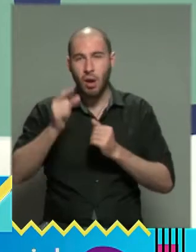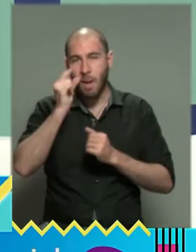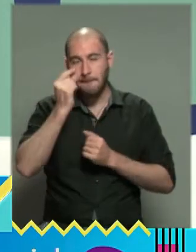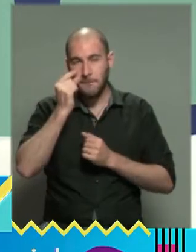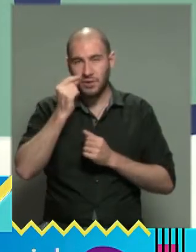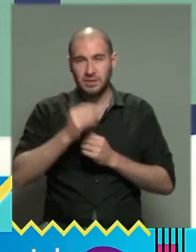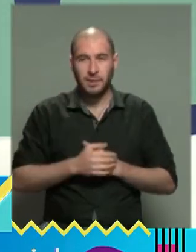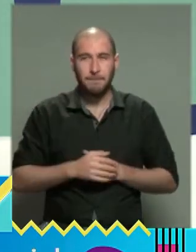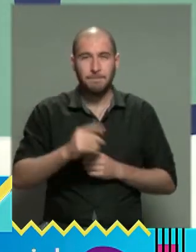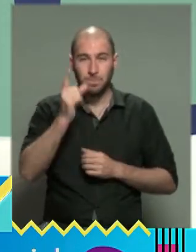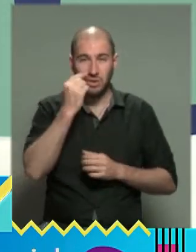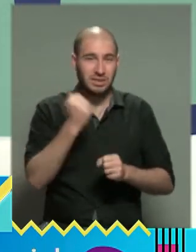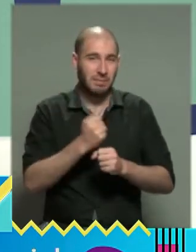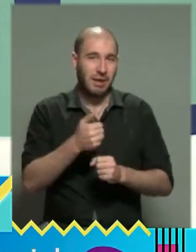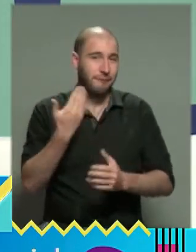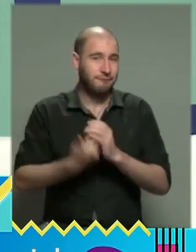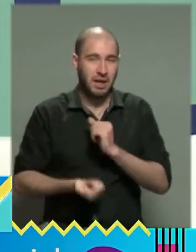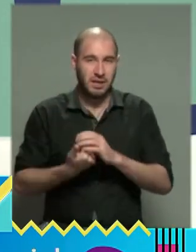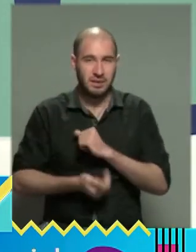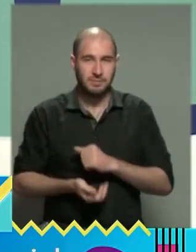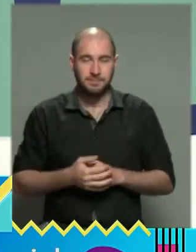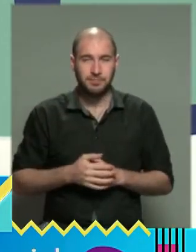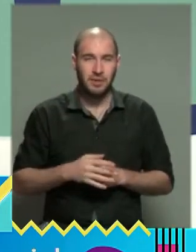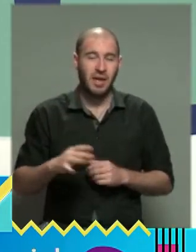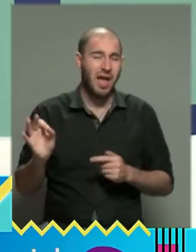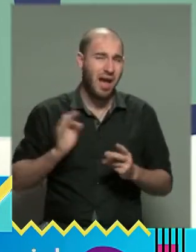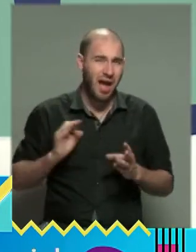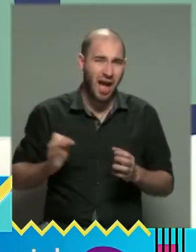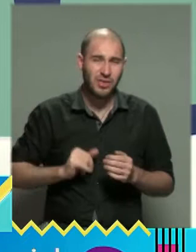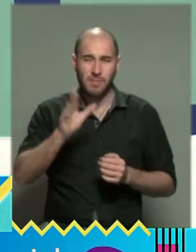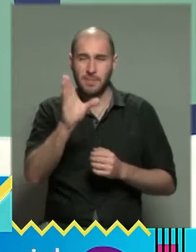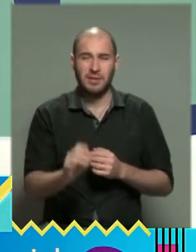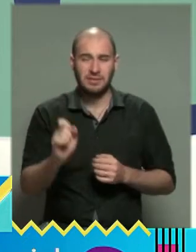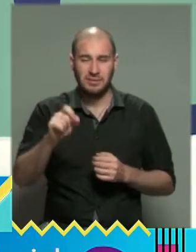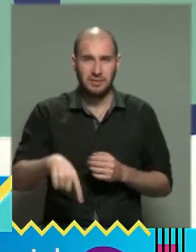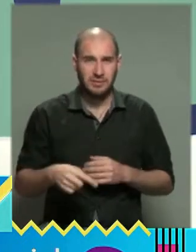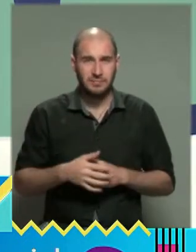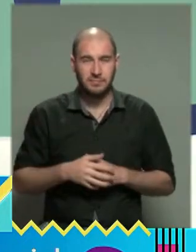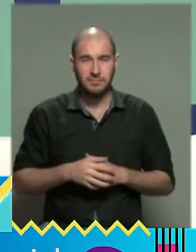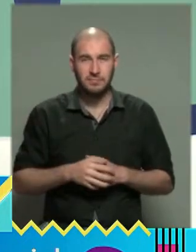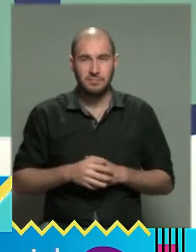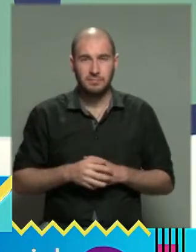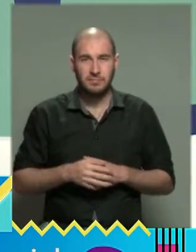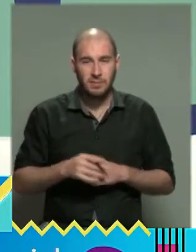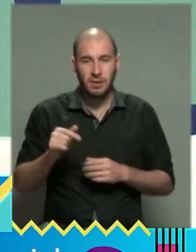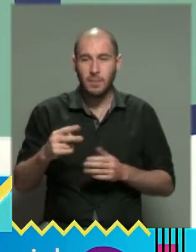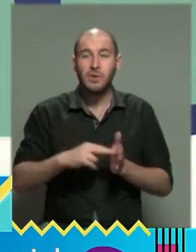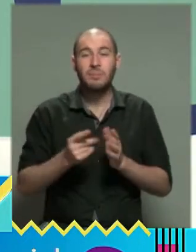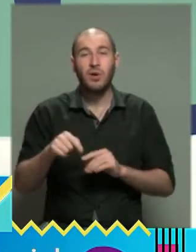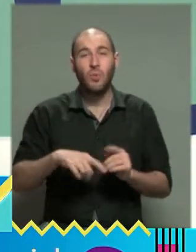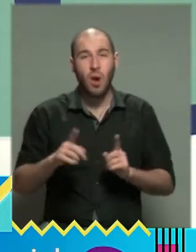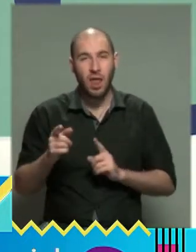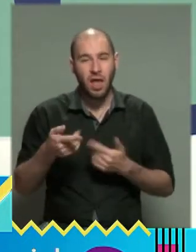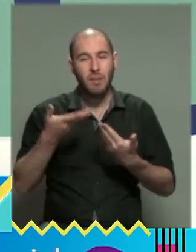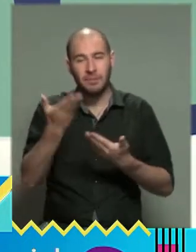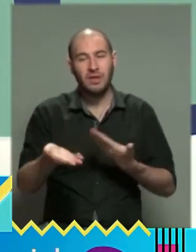políticas de trabajo en décadas en este país, y pasaba esto, que tenemos que